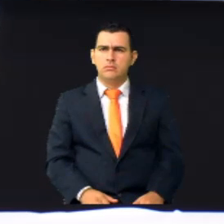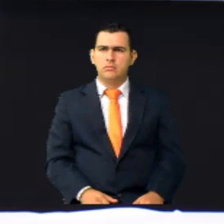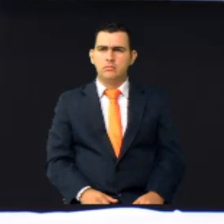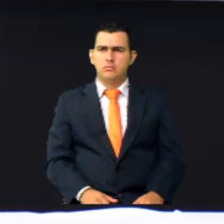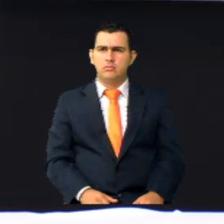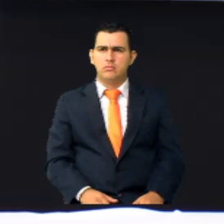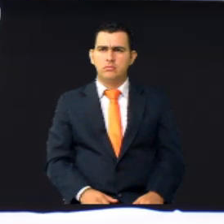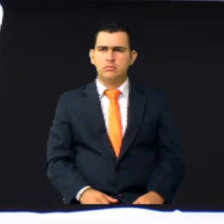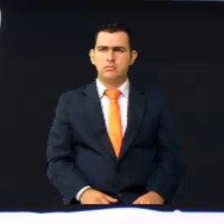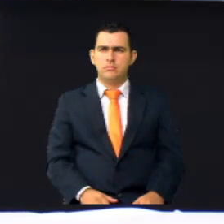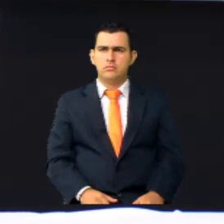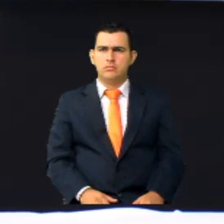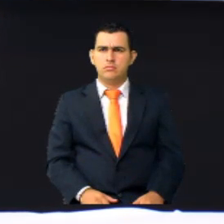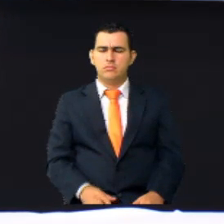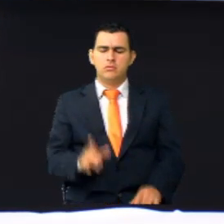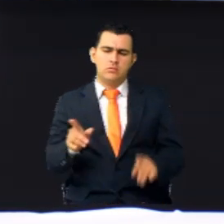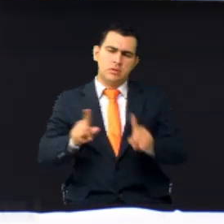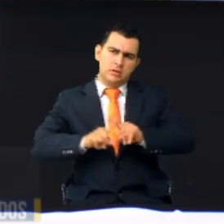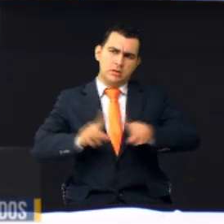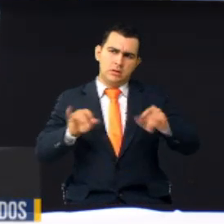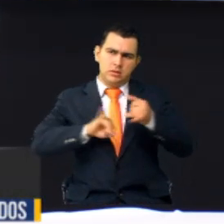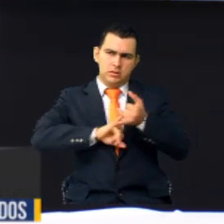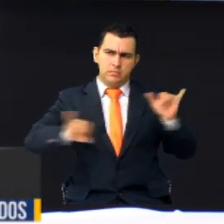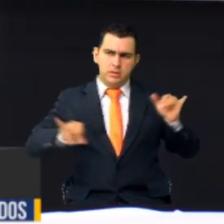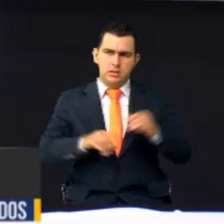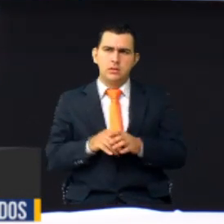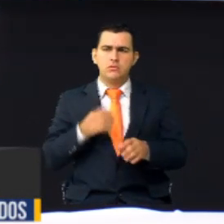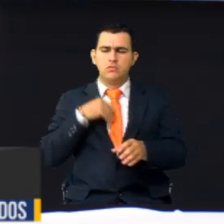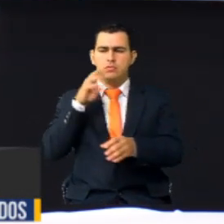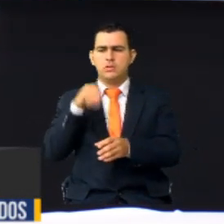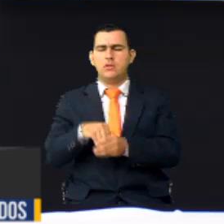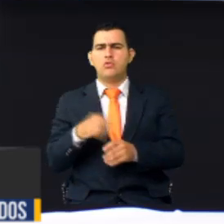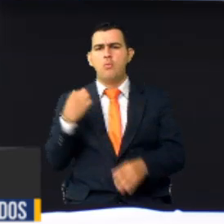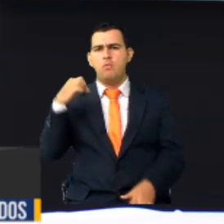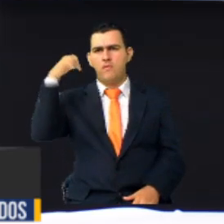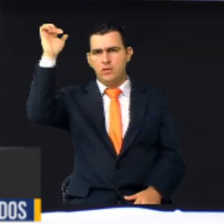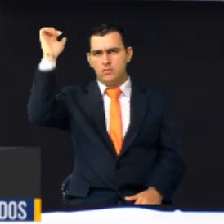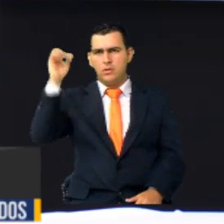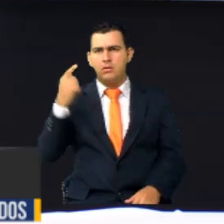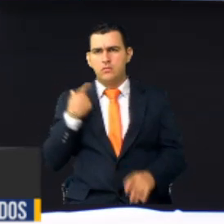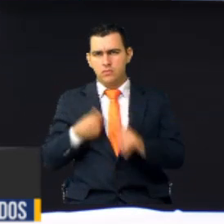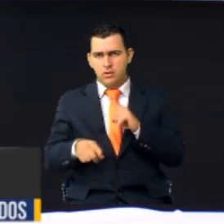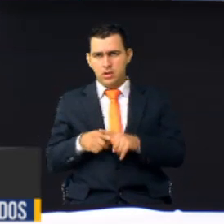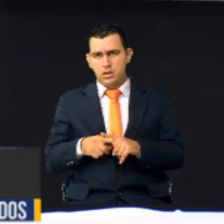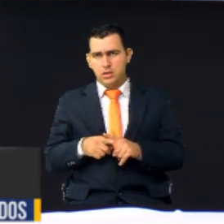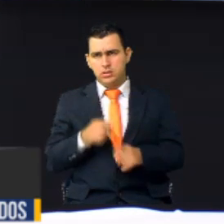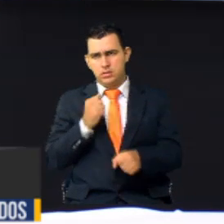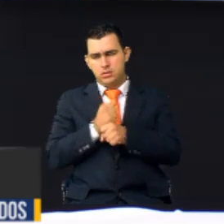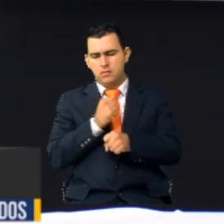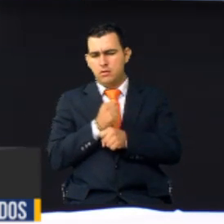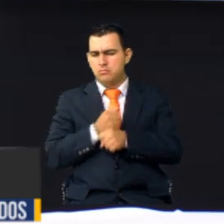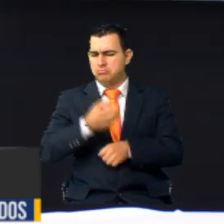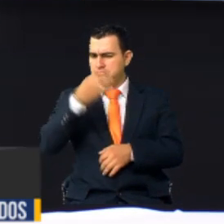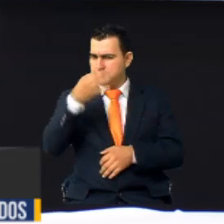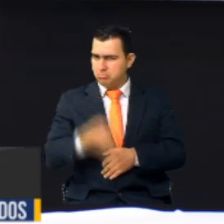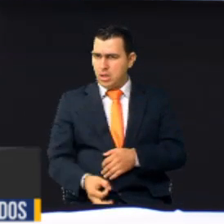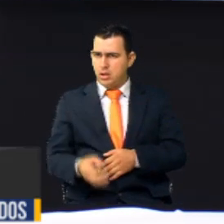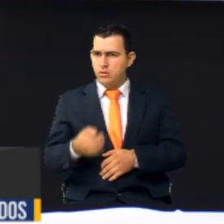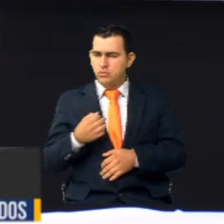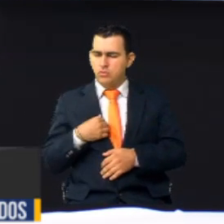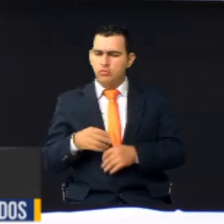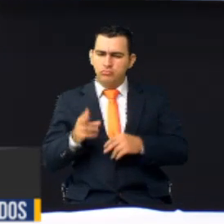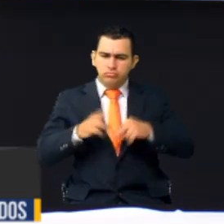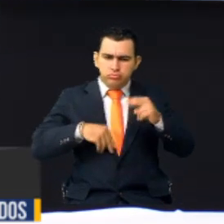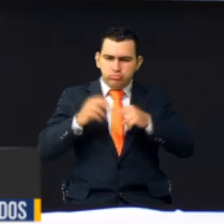Luis Alberto, son cosas independientes. Yo entré ahí como un profesional, por méritos desempeñé una labor impecable, se construyeron los